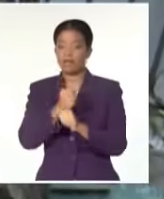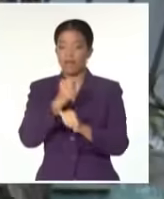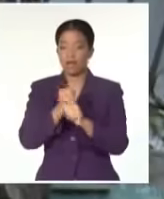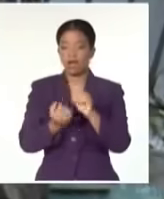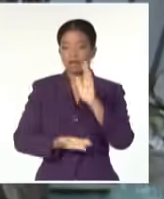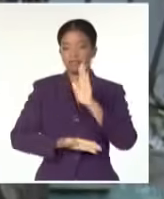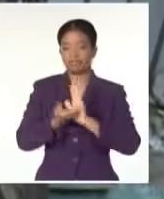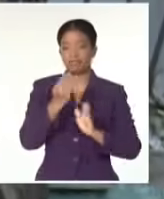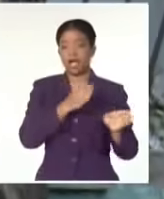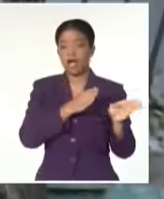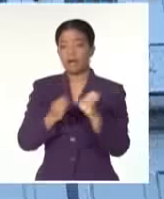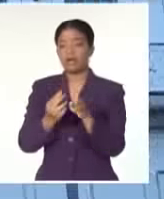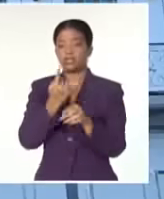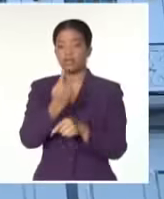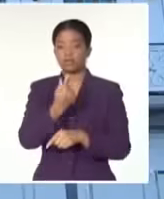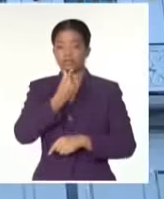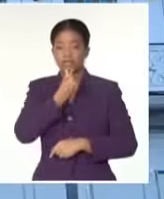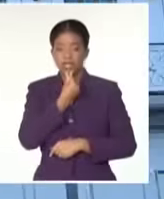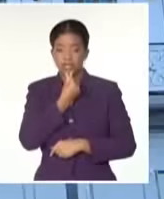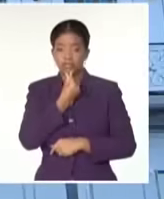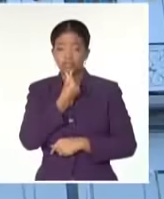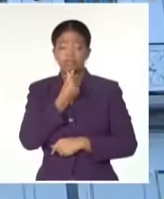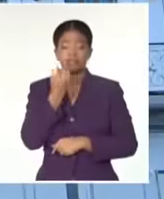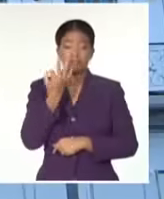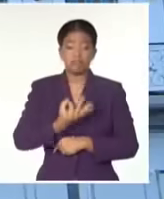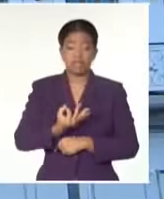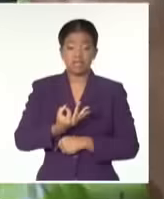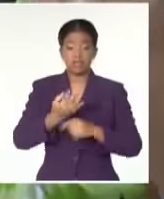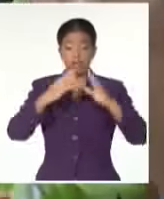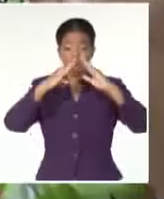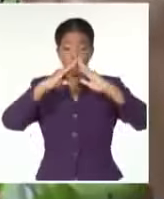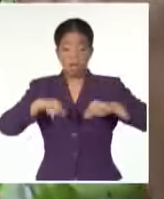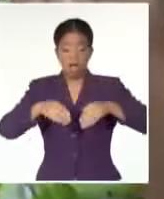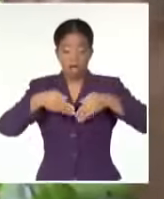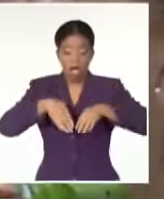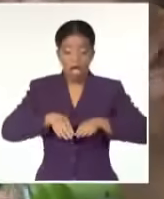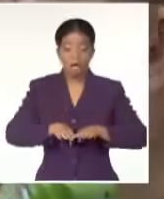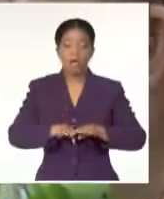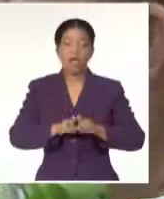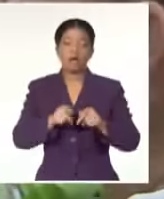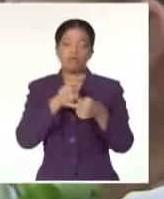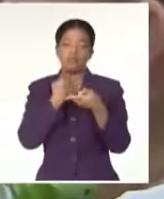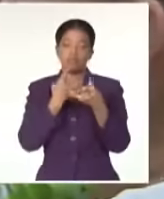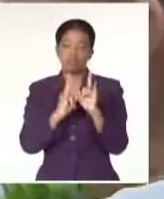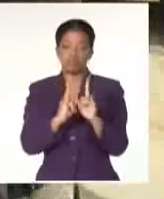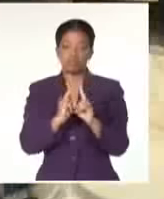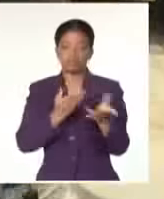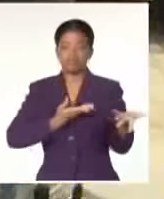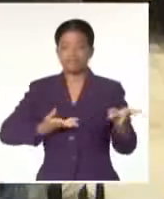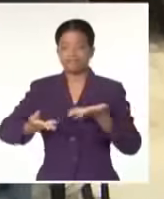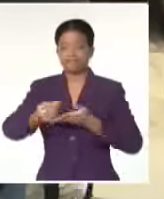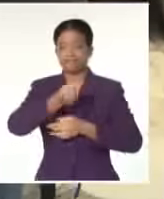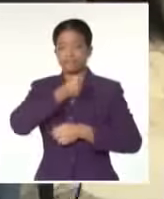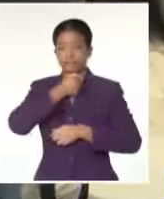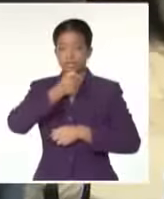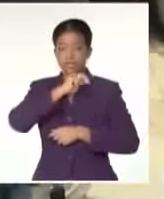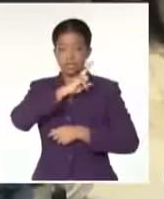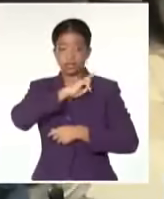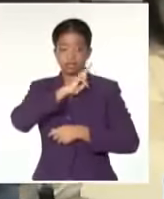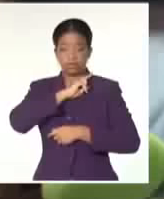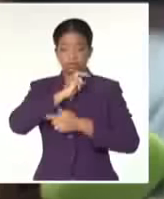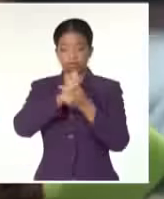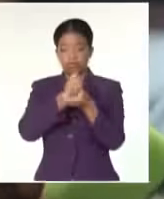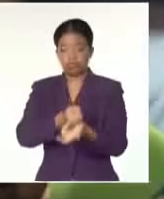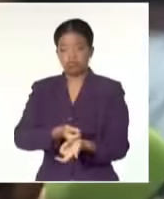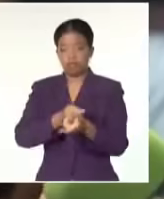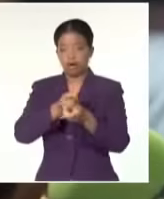residente en el lugar que quedó atrapado bajo los escombros. En intercambio con la prensa, el jefe del Cuerpo de Bomberos de Cuba aborda otros detalles del